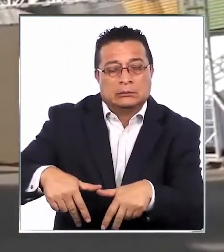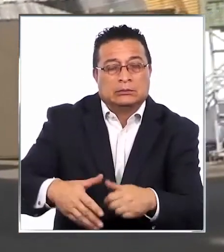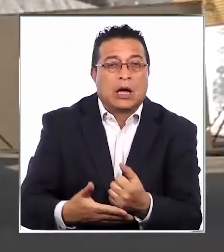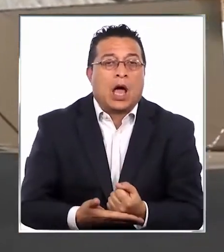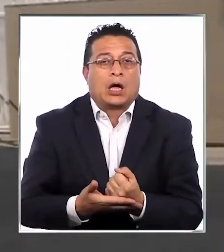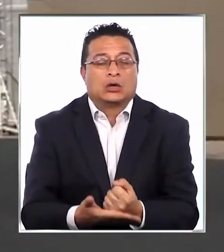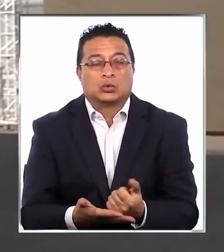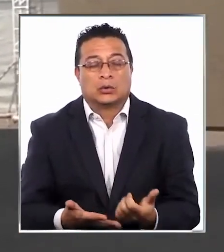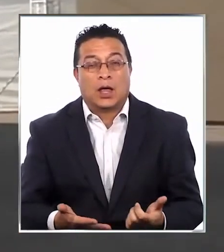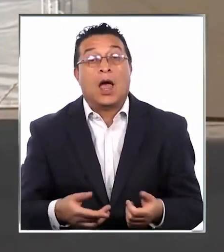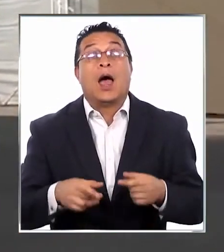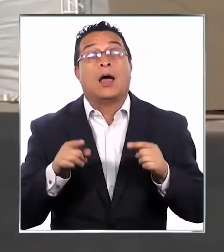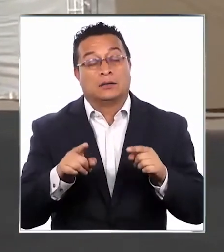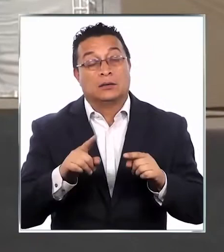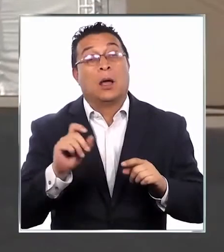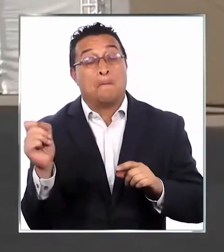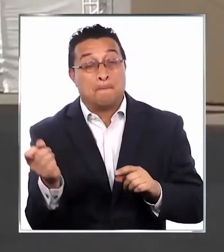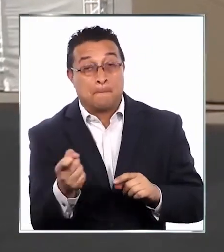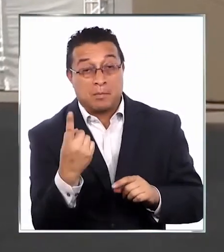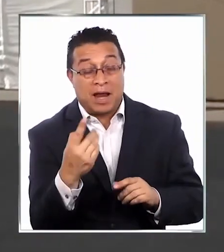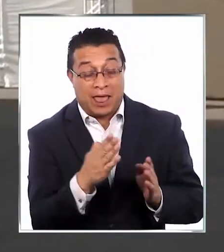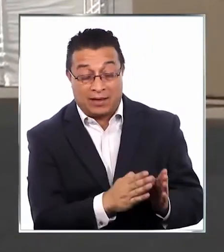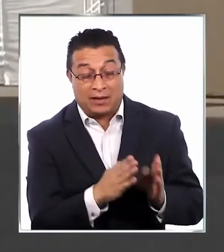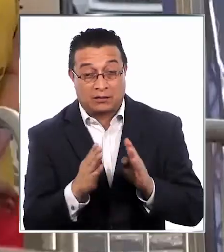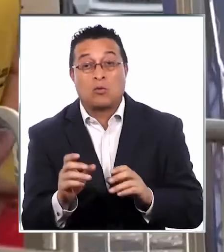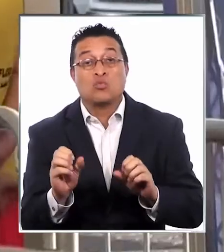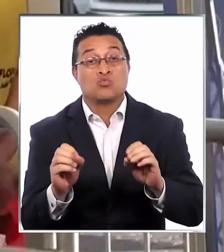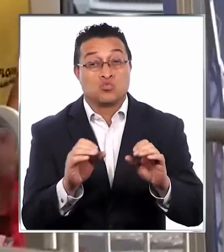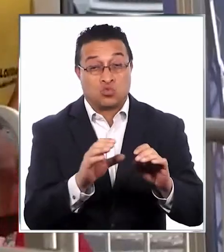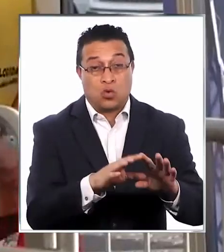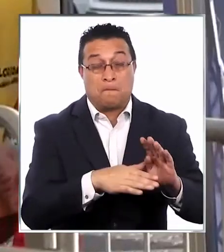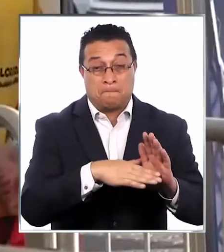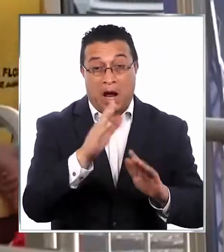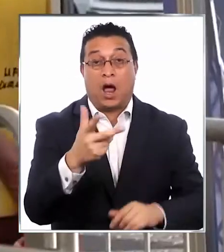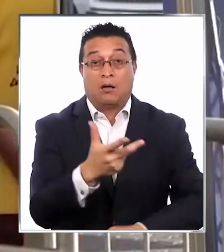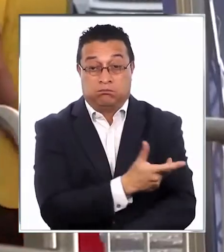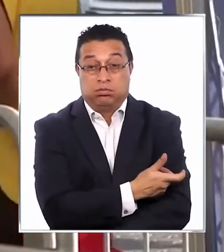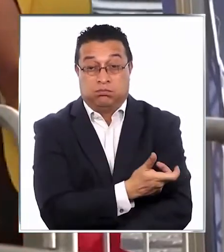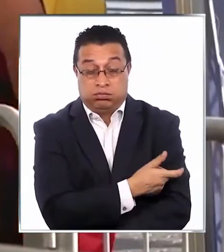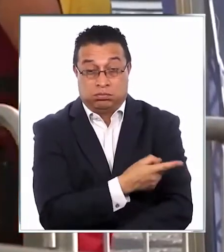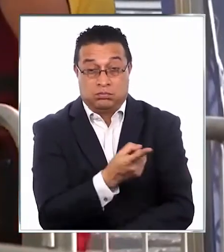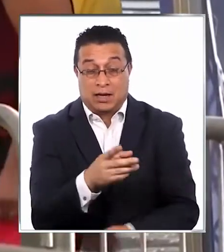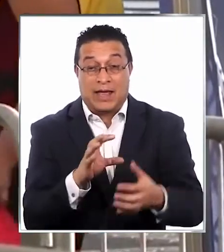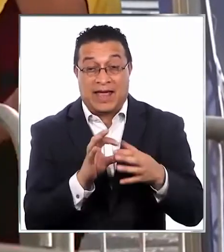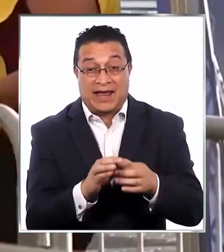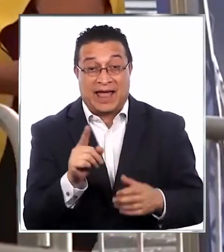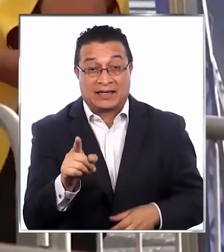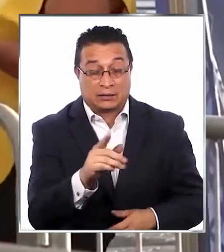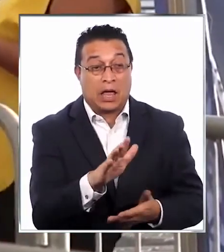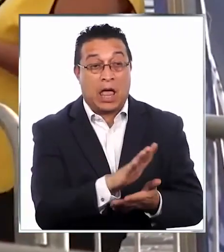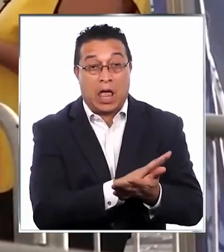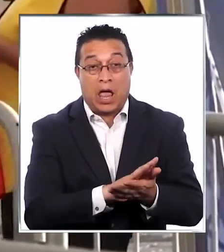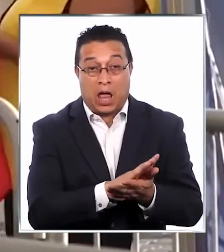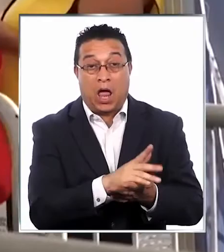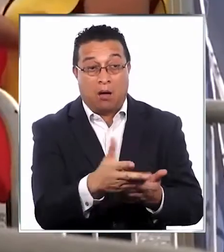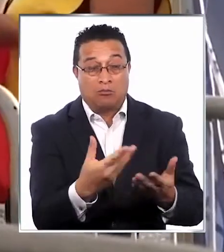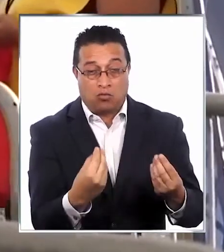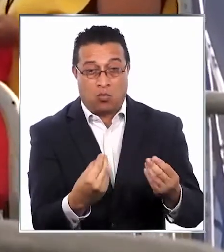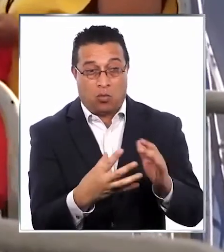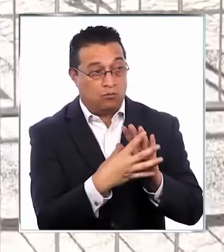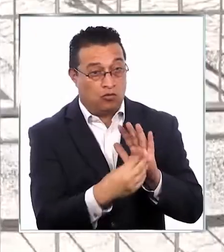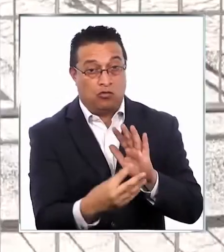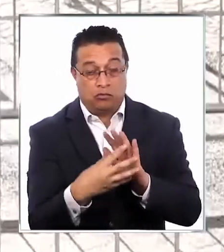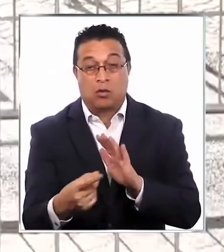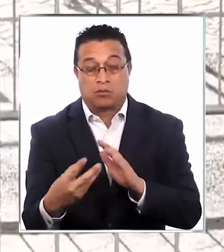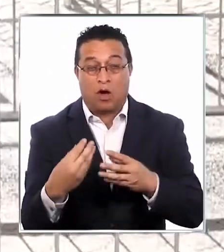realmente creo que en esa primera etapa, que además se vacunó mucho más gente, yo creo que gracias al ejemplo de los adultos